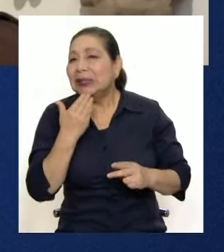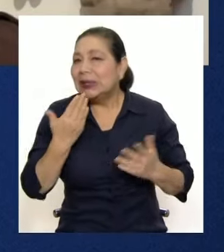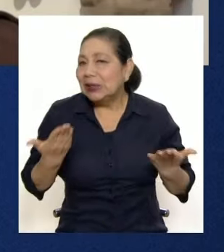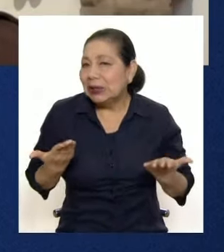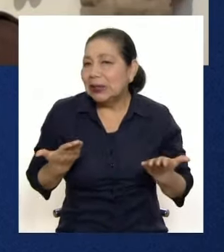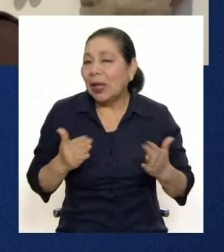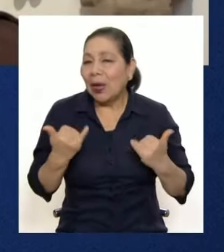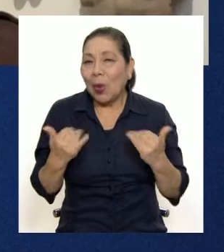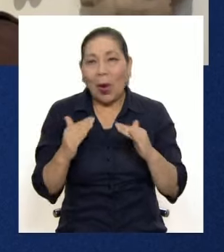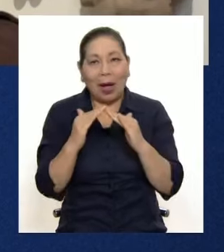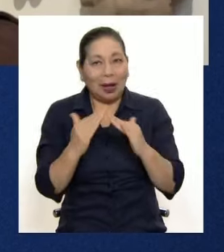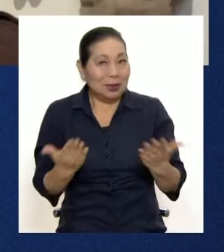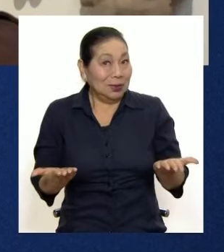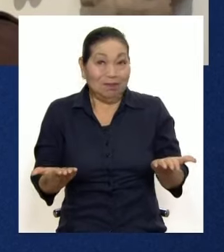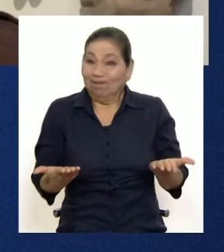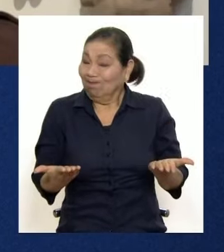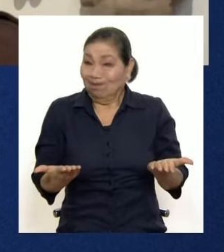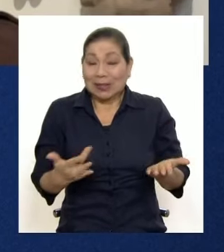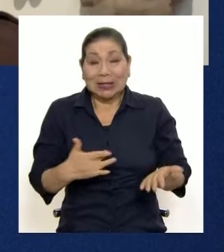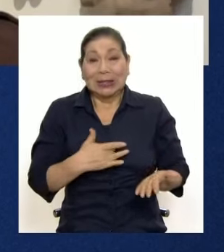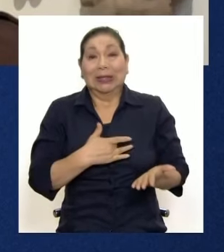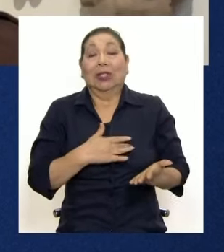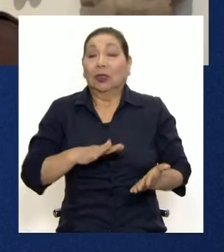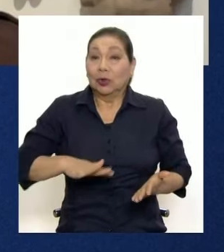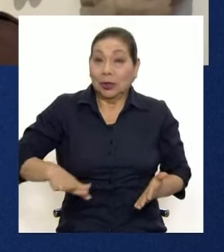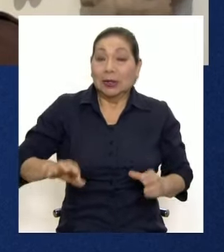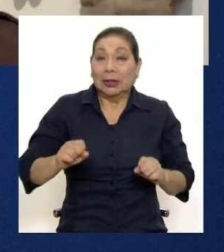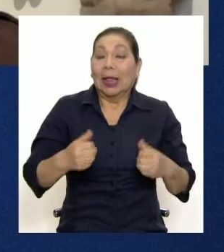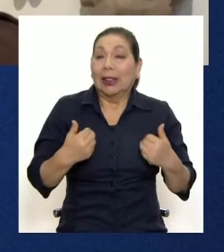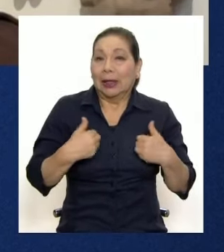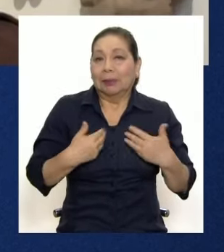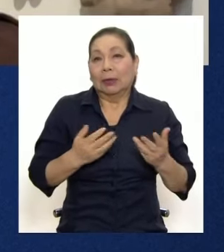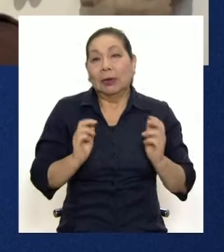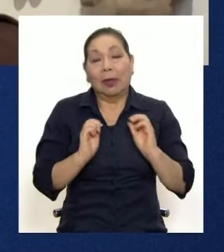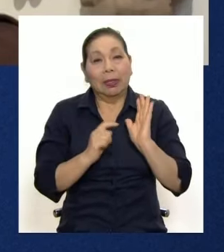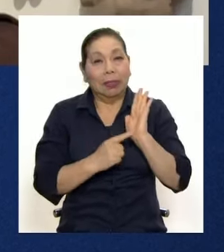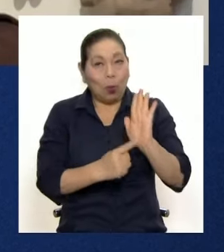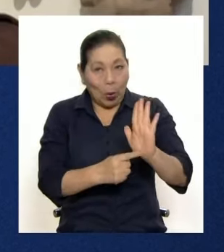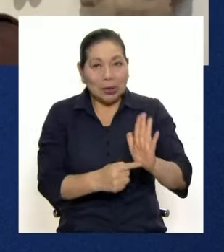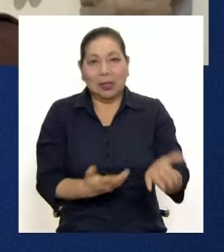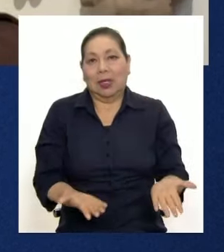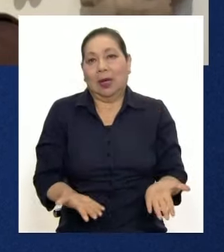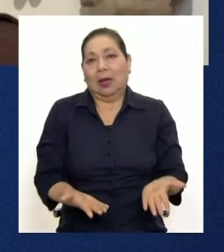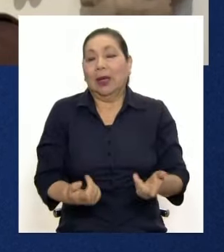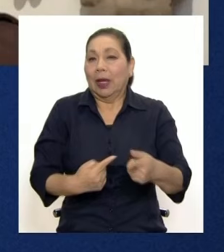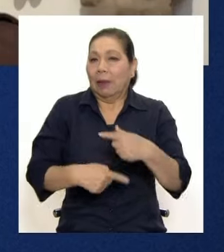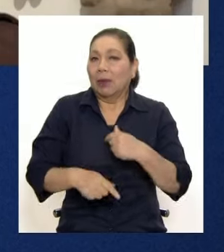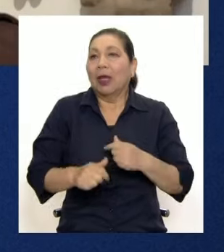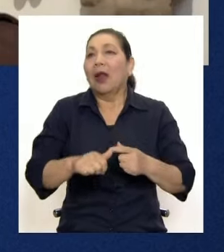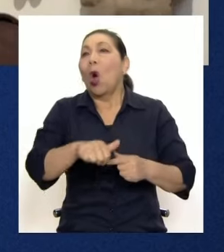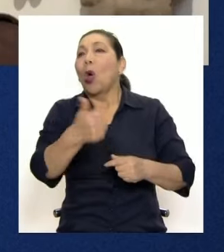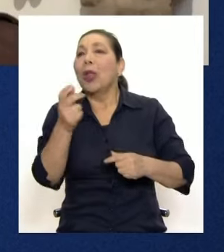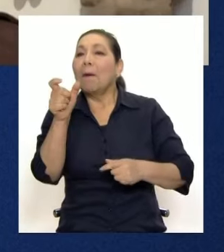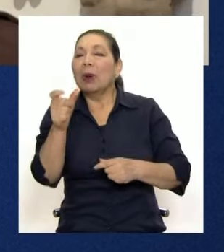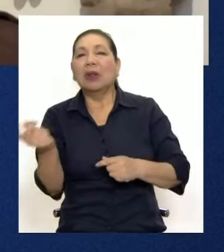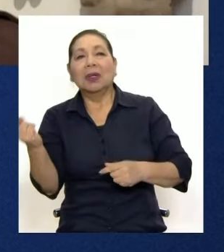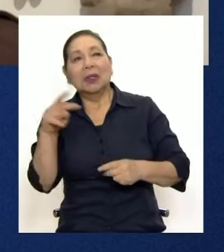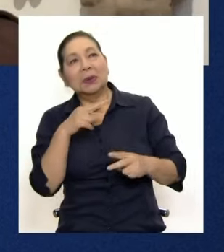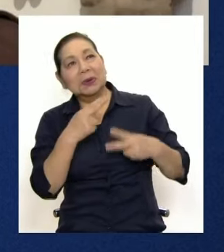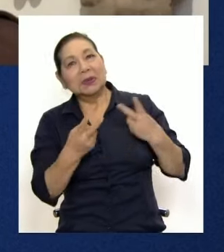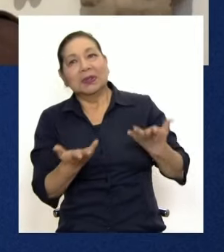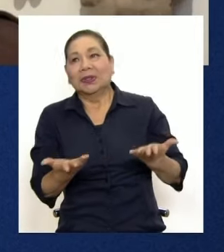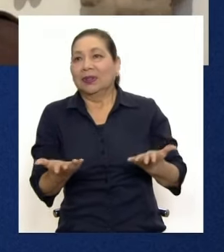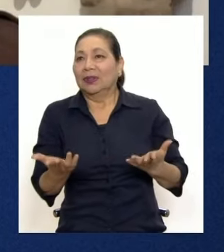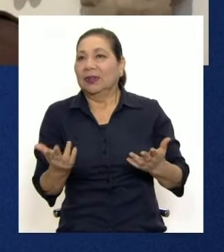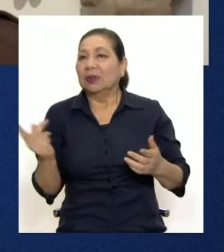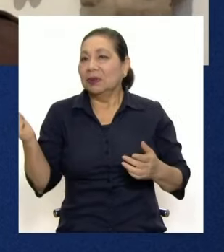en casa que es el sentimiento que todos nosotros peruanos debemos darle a los que vienen de fuera a los que vienen de